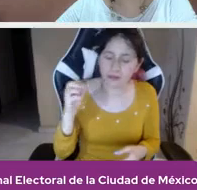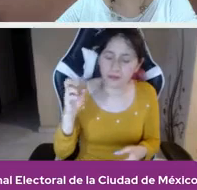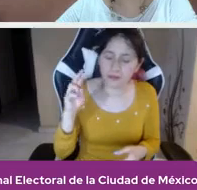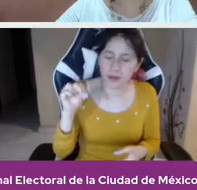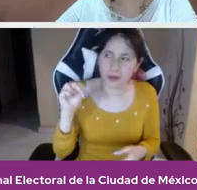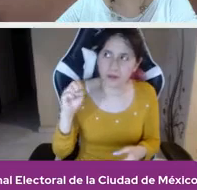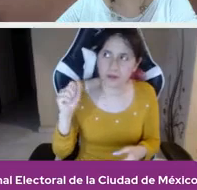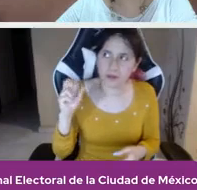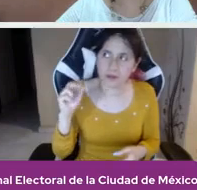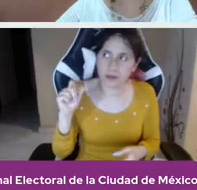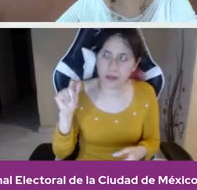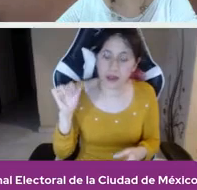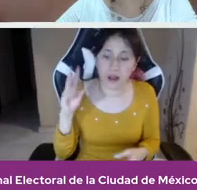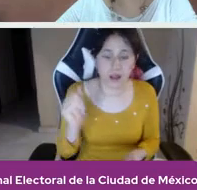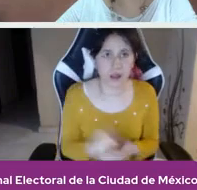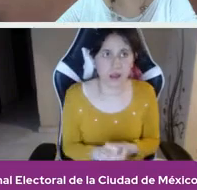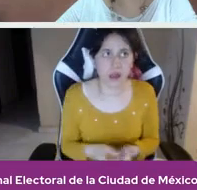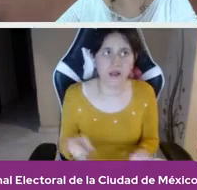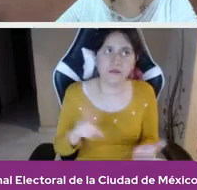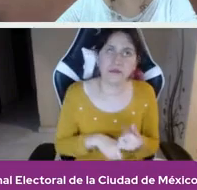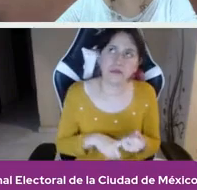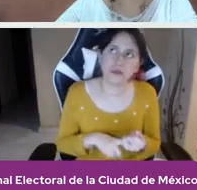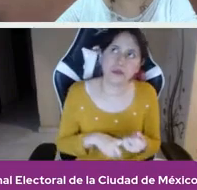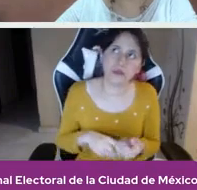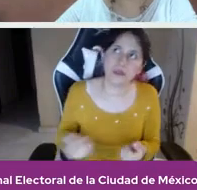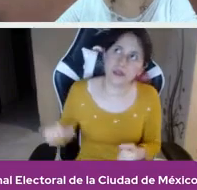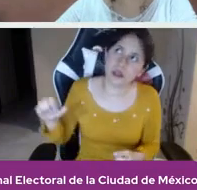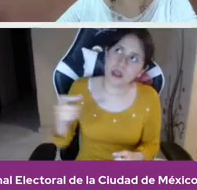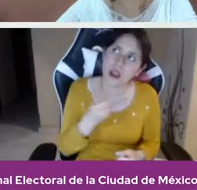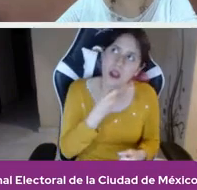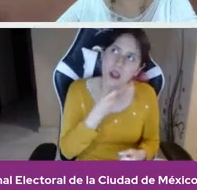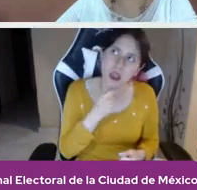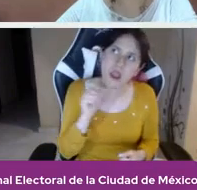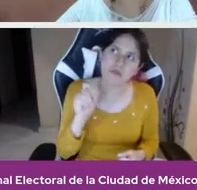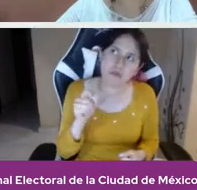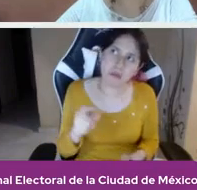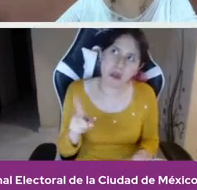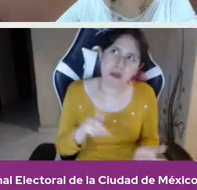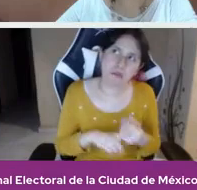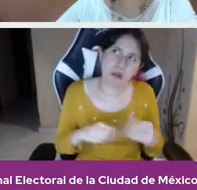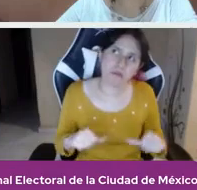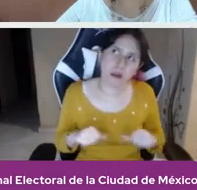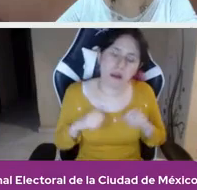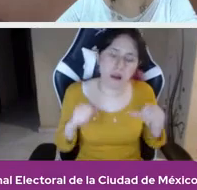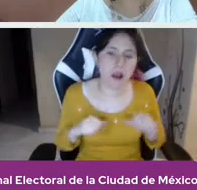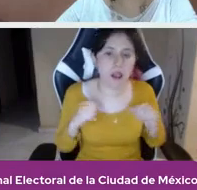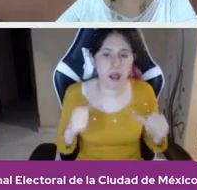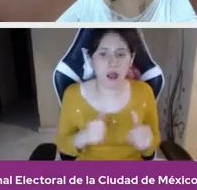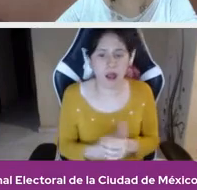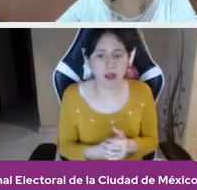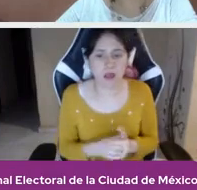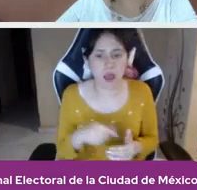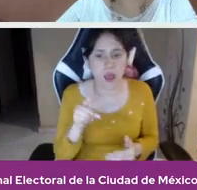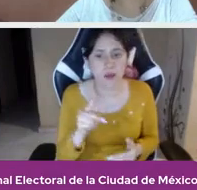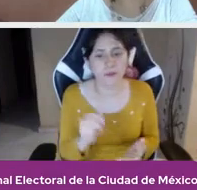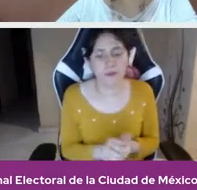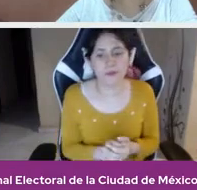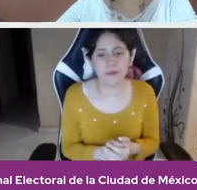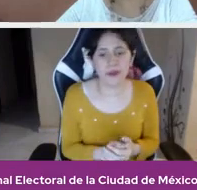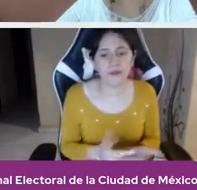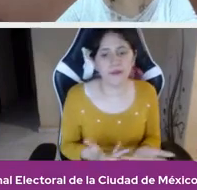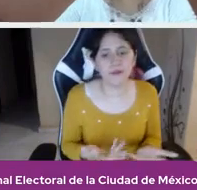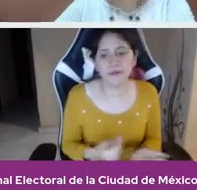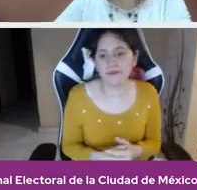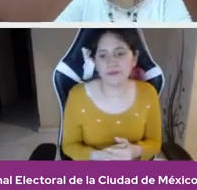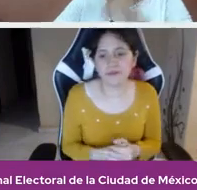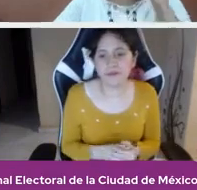niñez, un poco de la adolescencia, ¿no? Entonces, sí marca a lo mejor tu personalidad, pero tu destino no. Eso